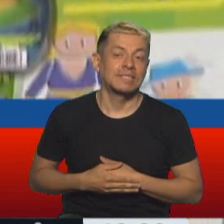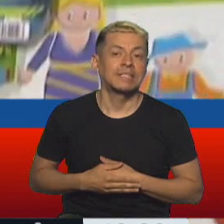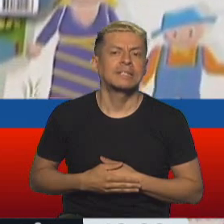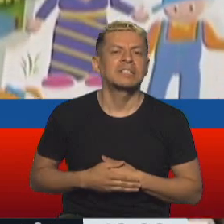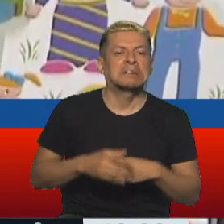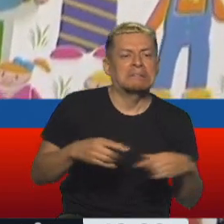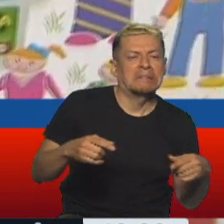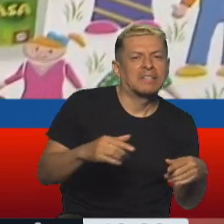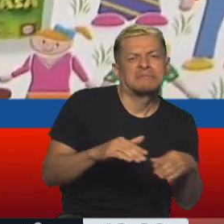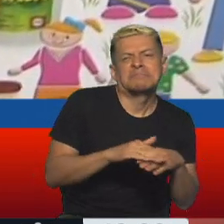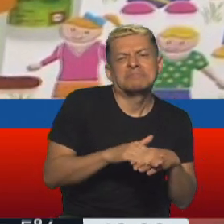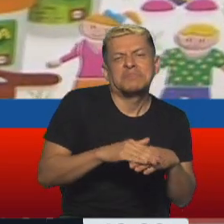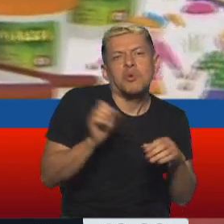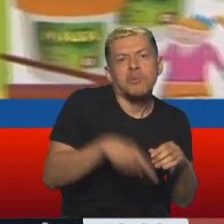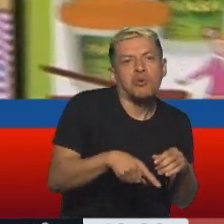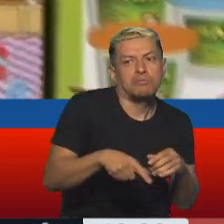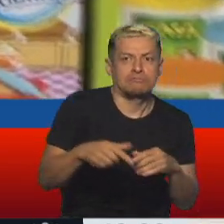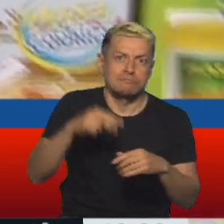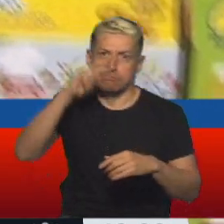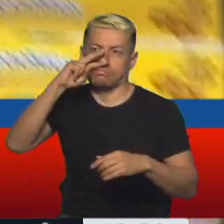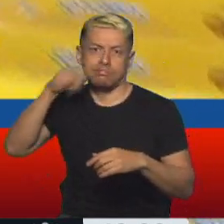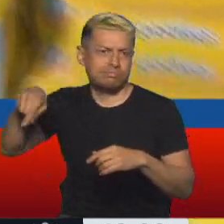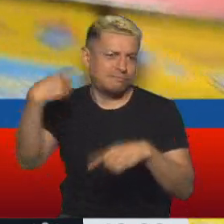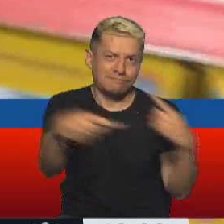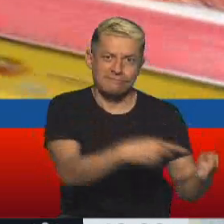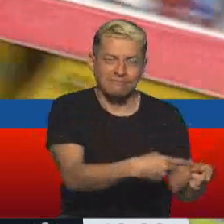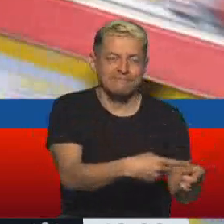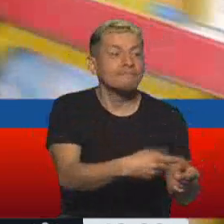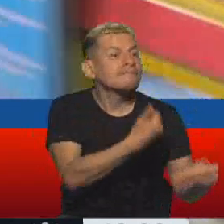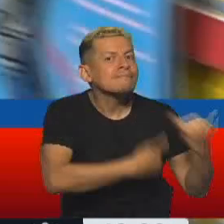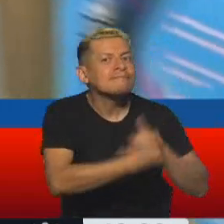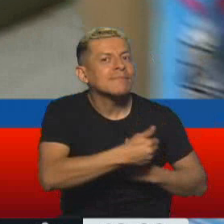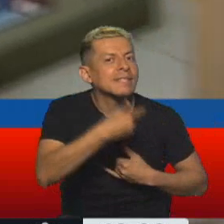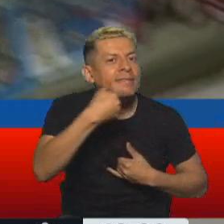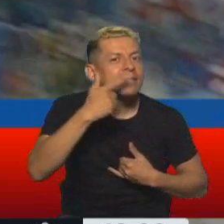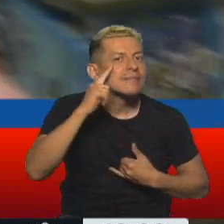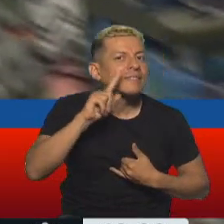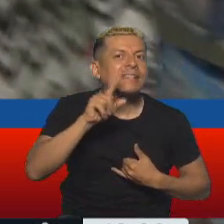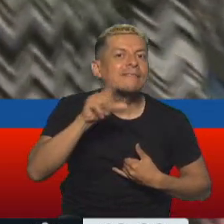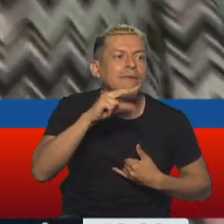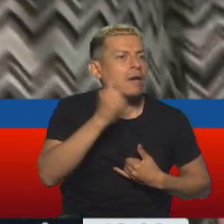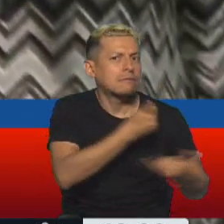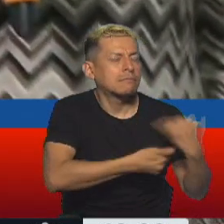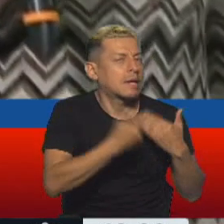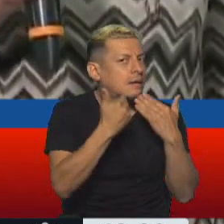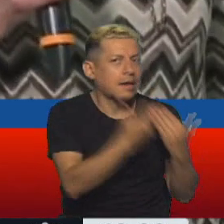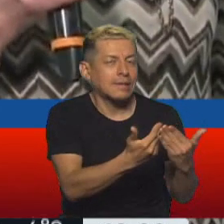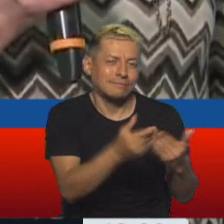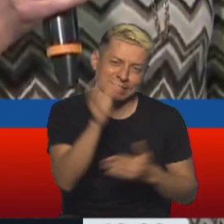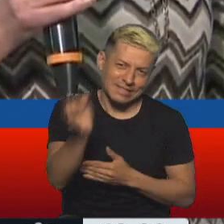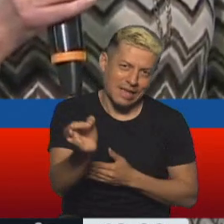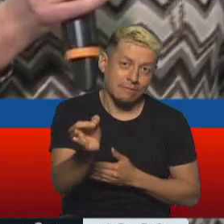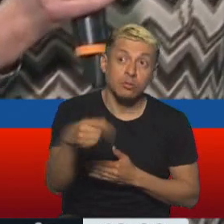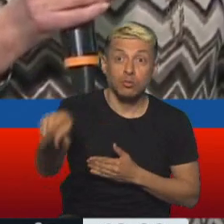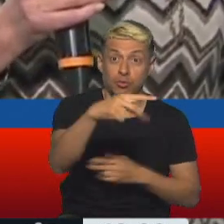sencillo hasta lo más sofisticado. Silvia, muchísimas gracias por informarnos. Ya saben, Gabriela, Pablo y todos